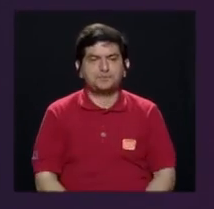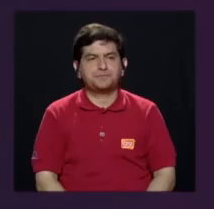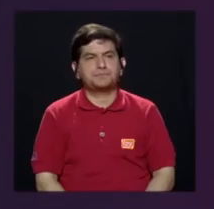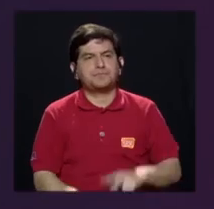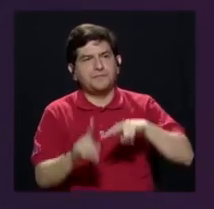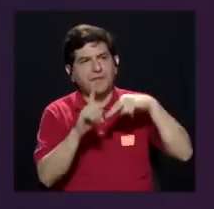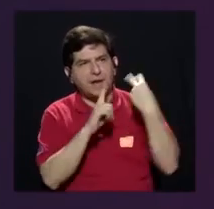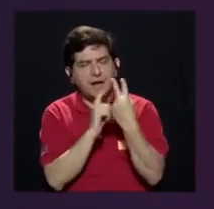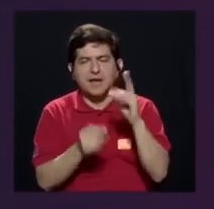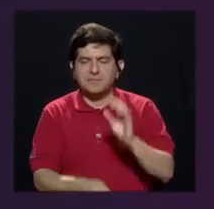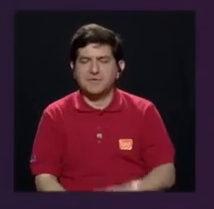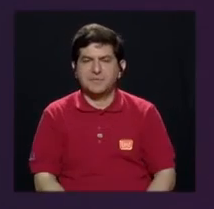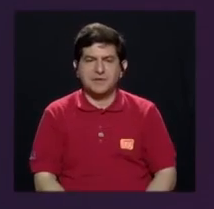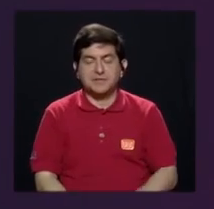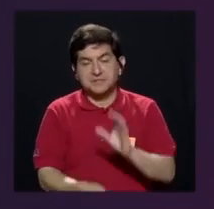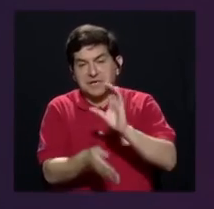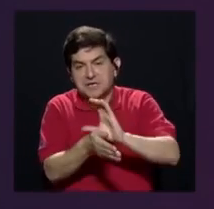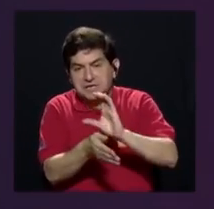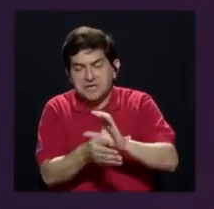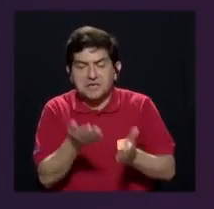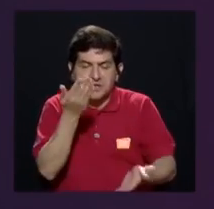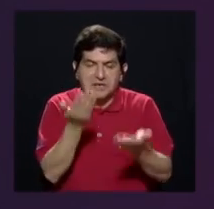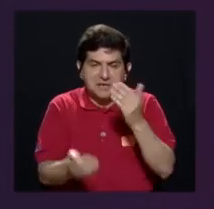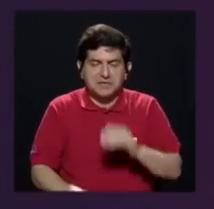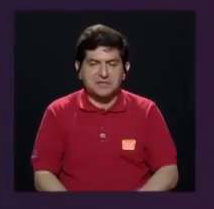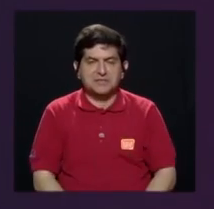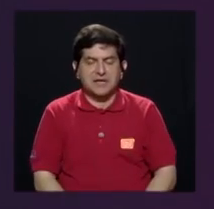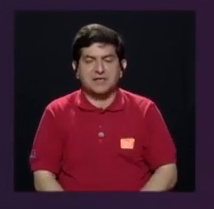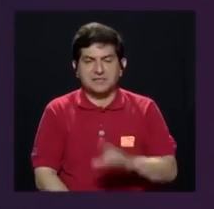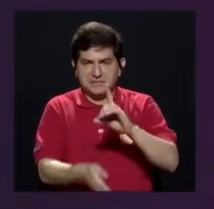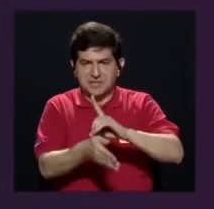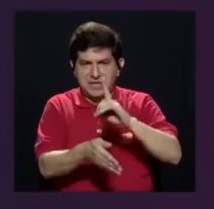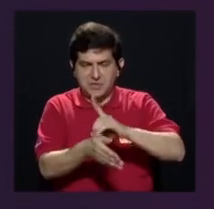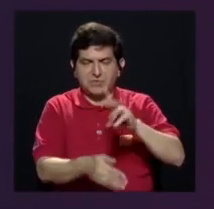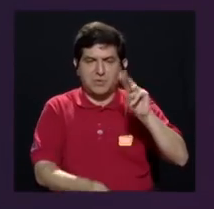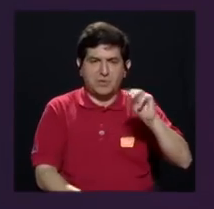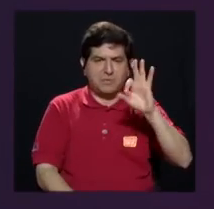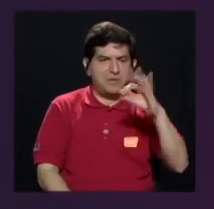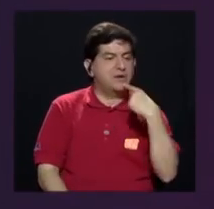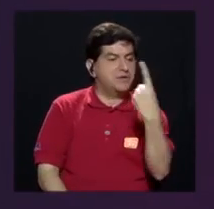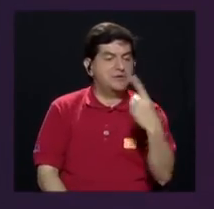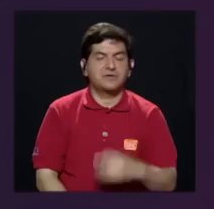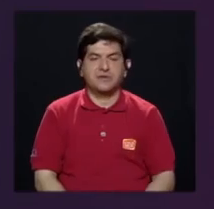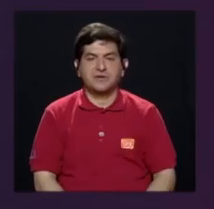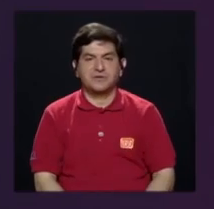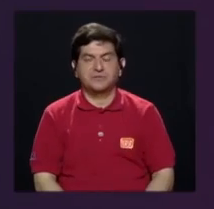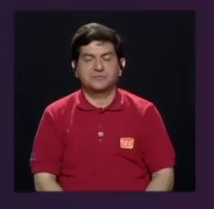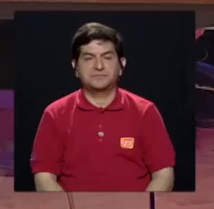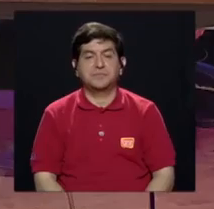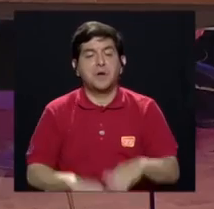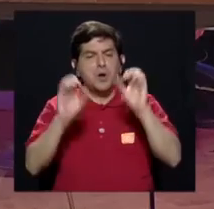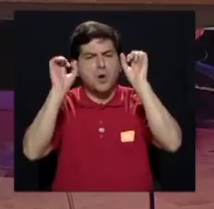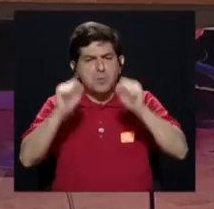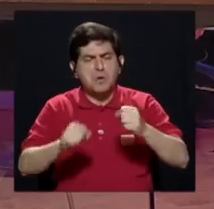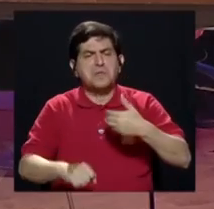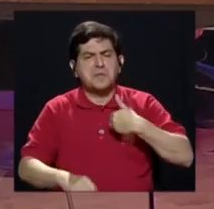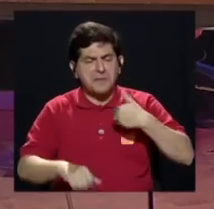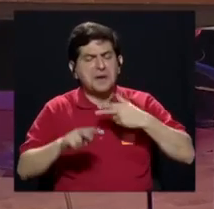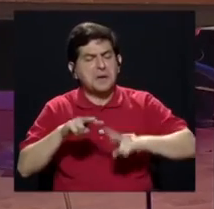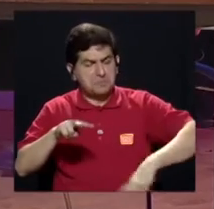punto de vista clínico me imagino que el doctor mauro lo tocó también desde el punto de vista clínico puede tener muchas